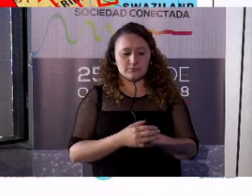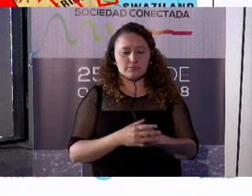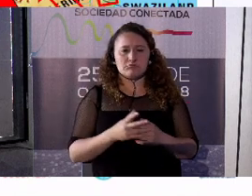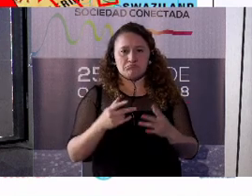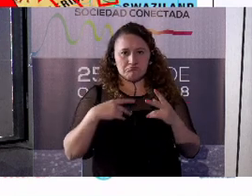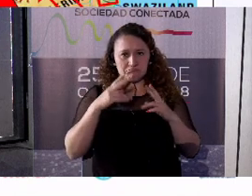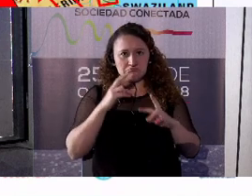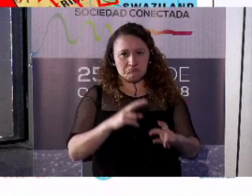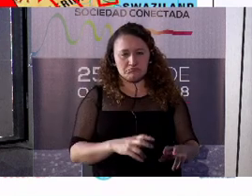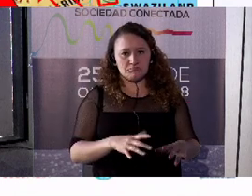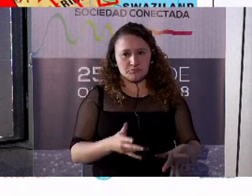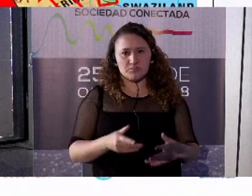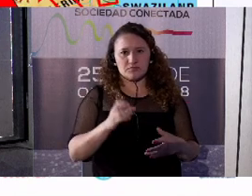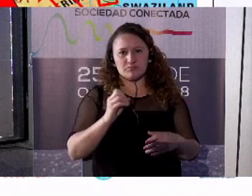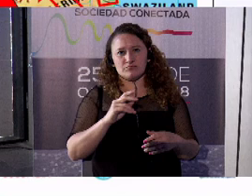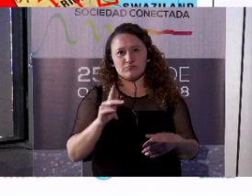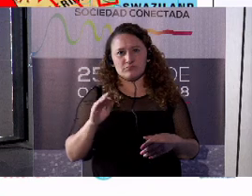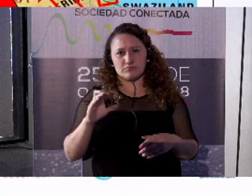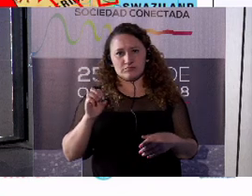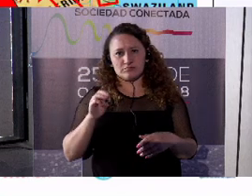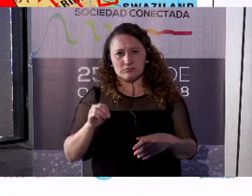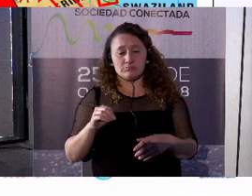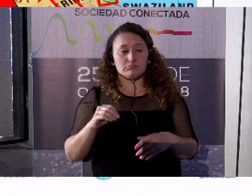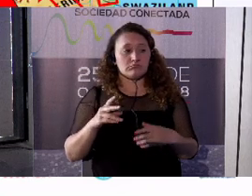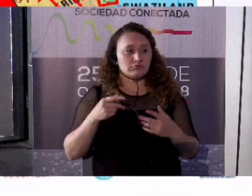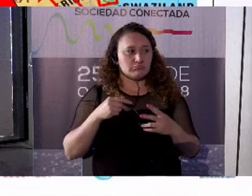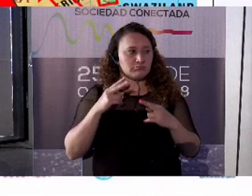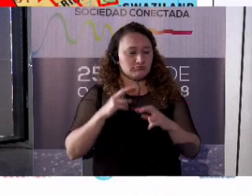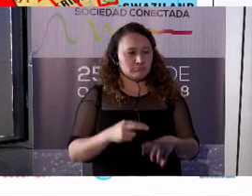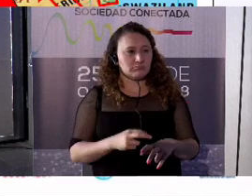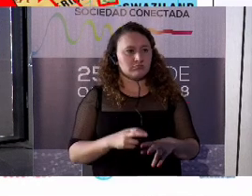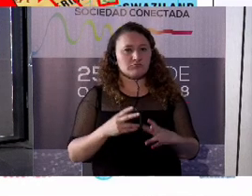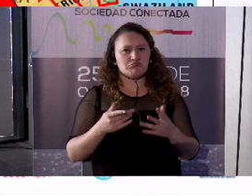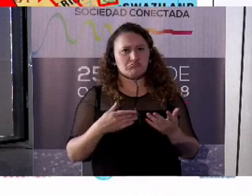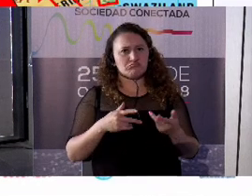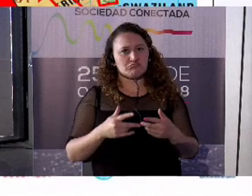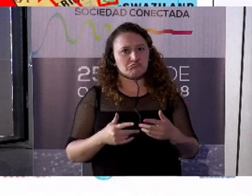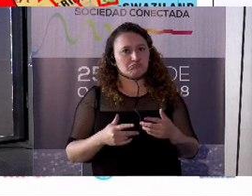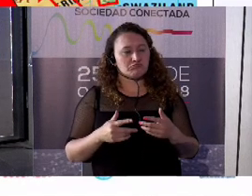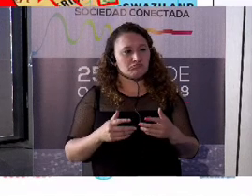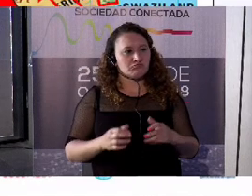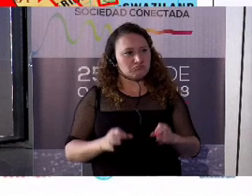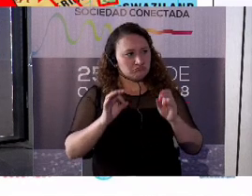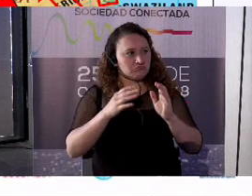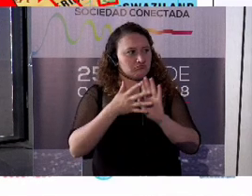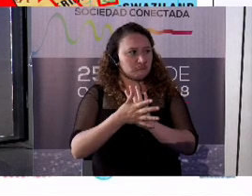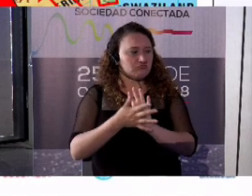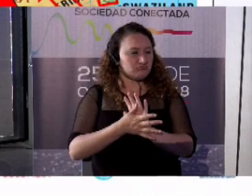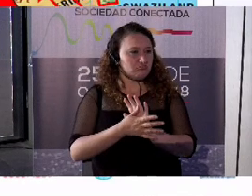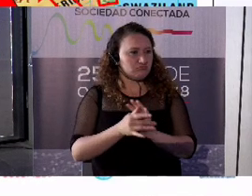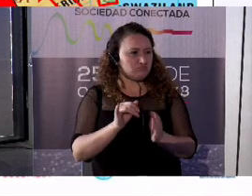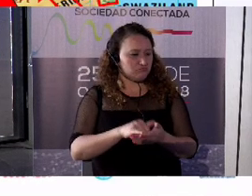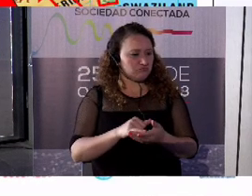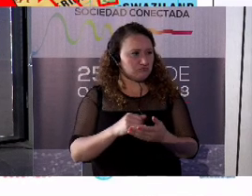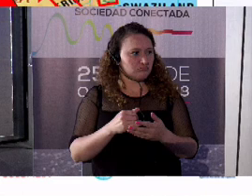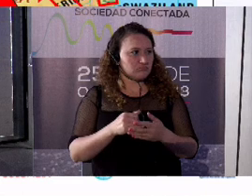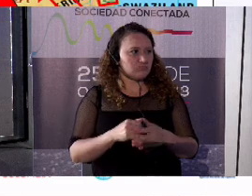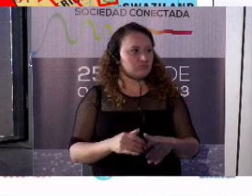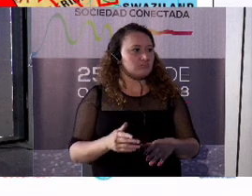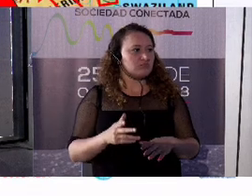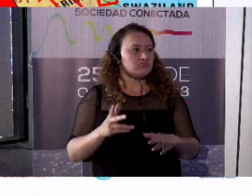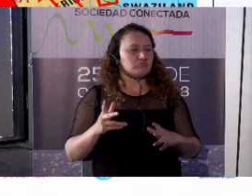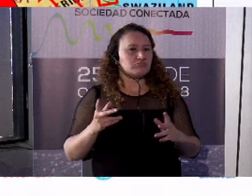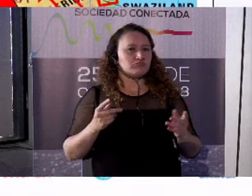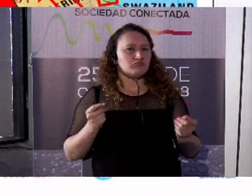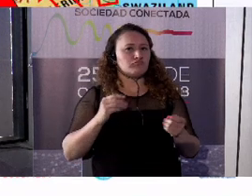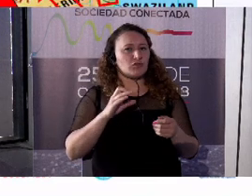investigación con offc nuestra base de datos Está calificada con el regulador de of